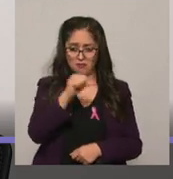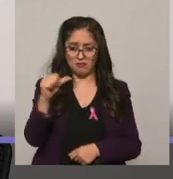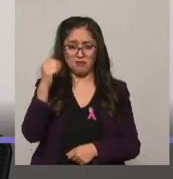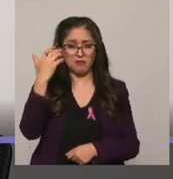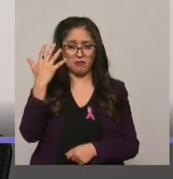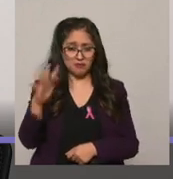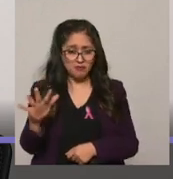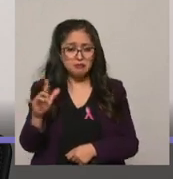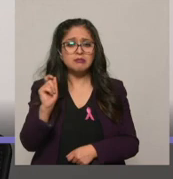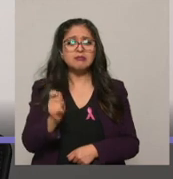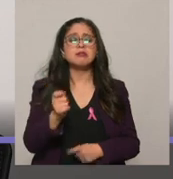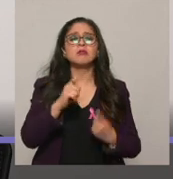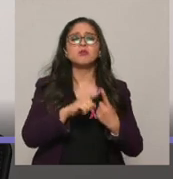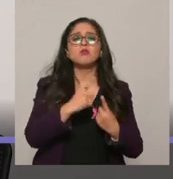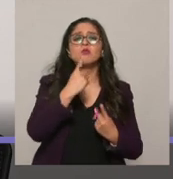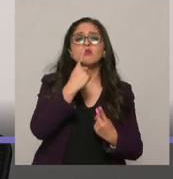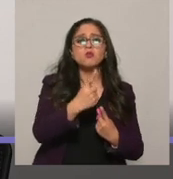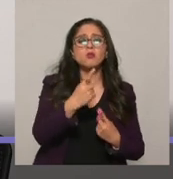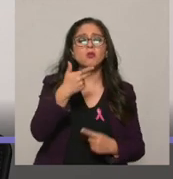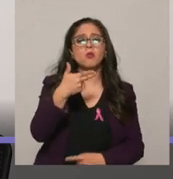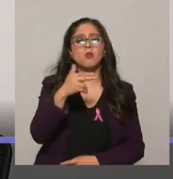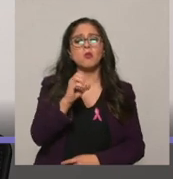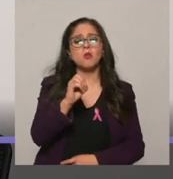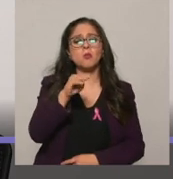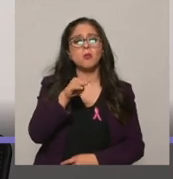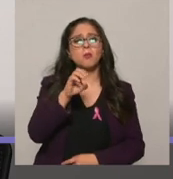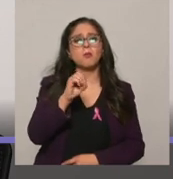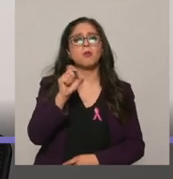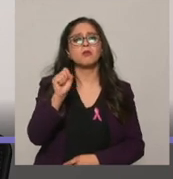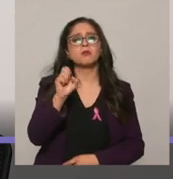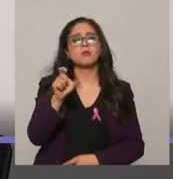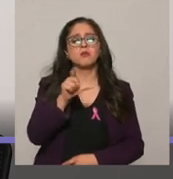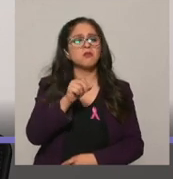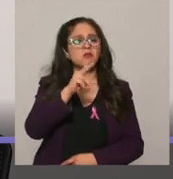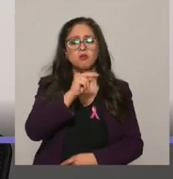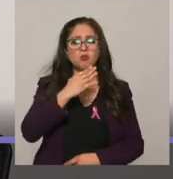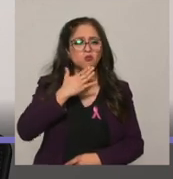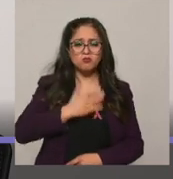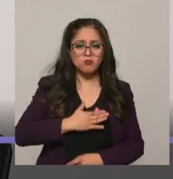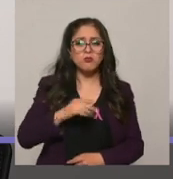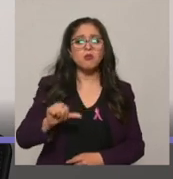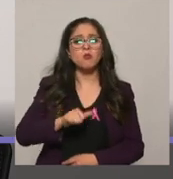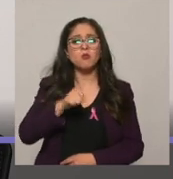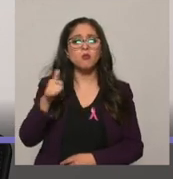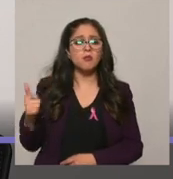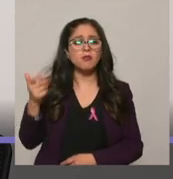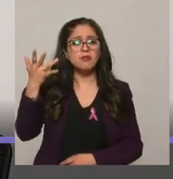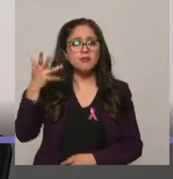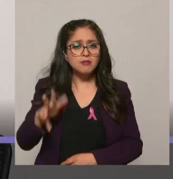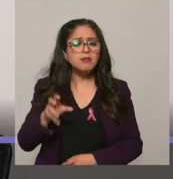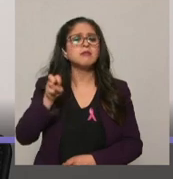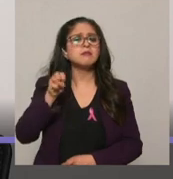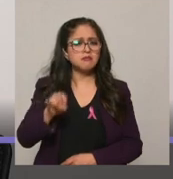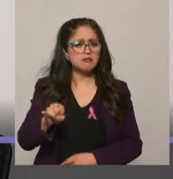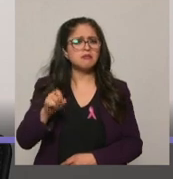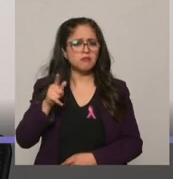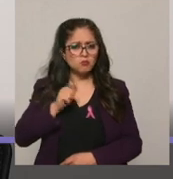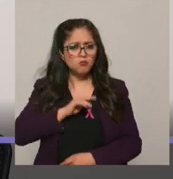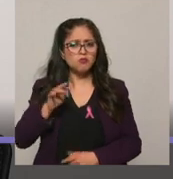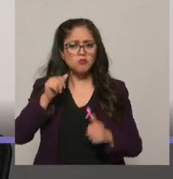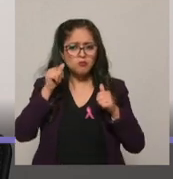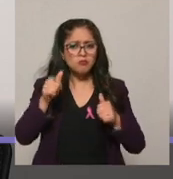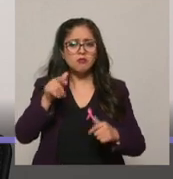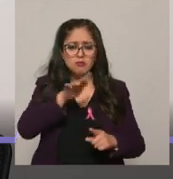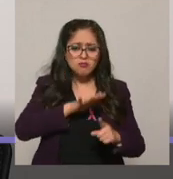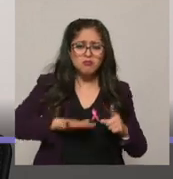donde 1 significa la homosexualidad no es justificable y 10 significa que siempre es justificable. Es decir, estamos reprobados